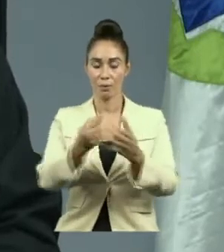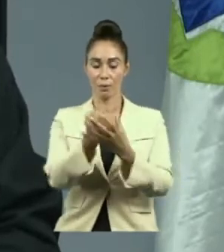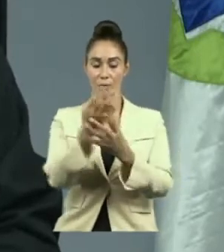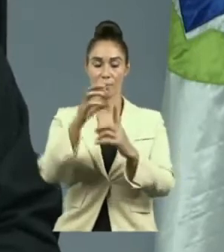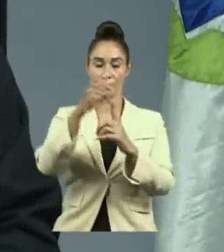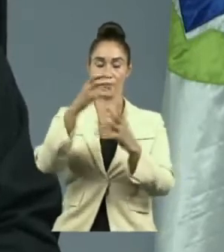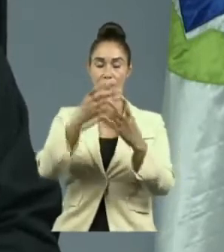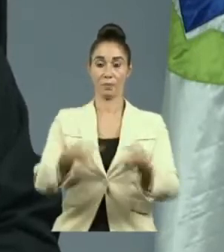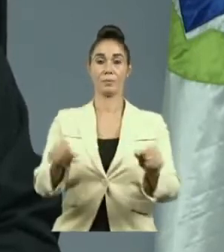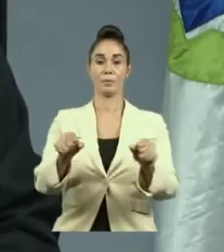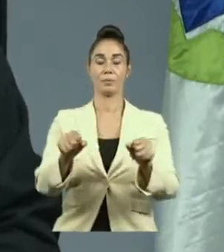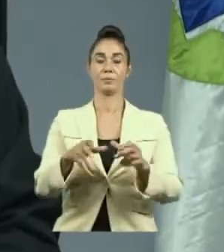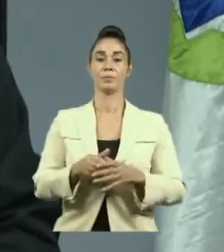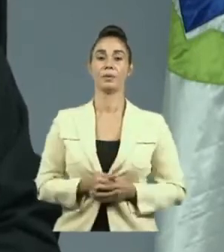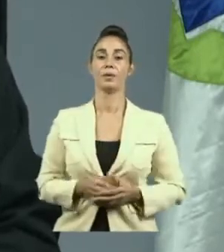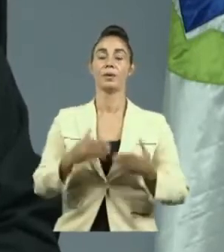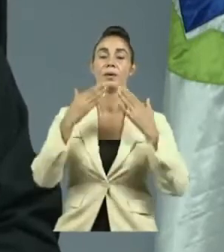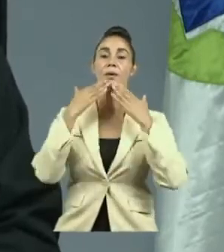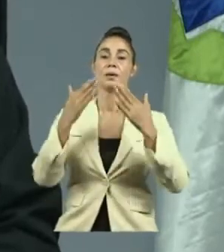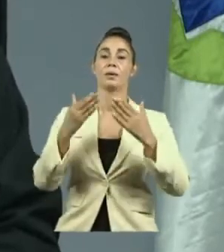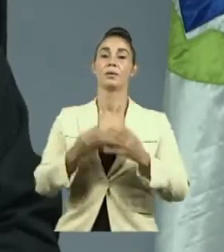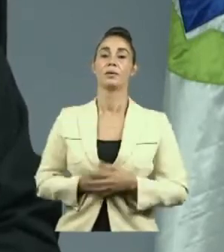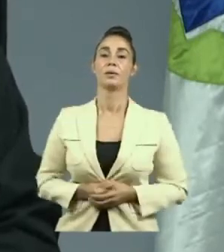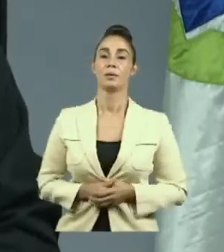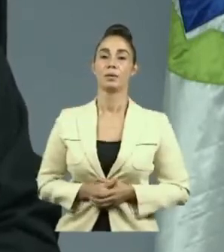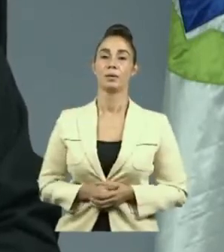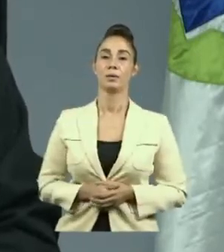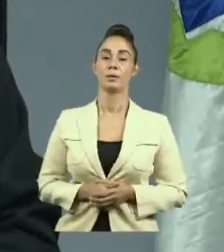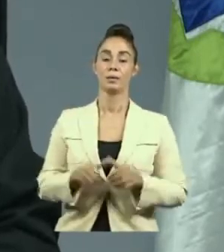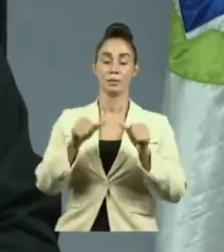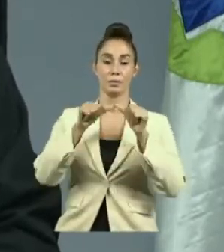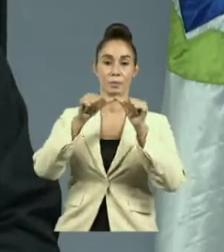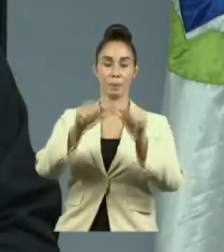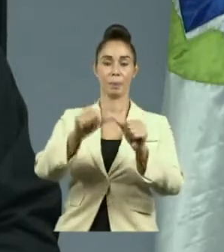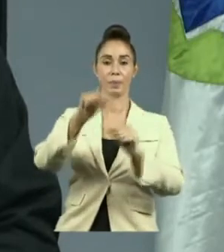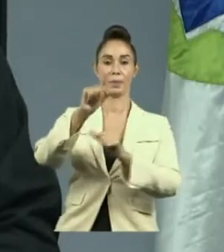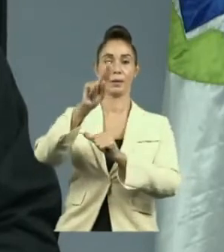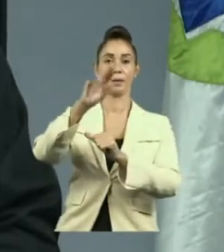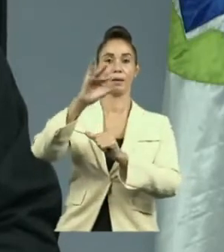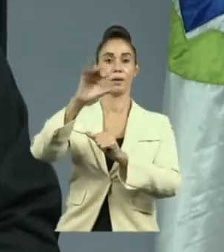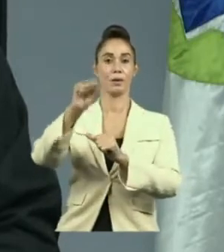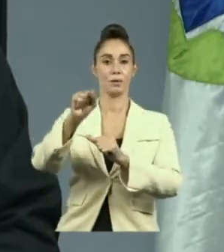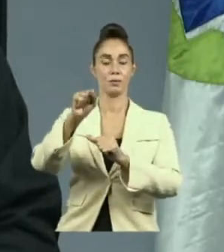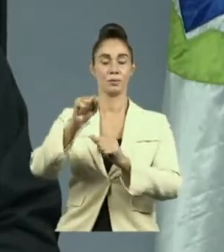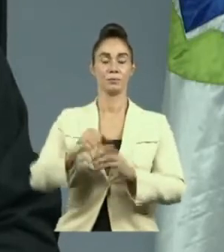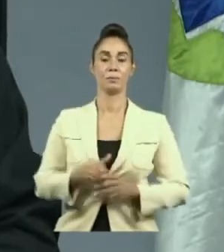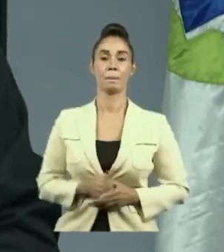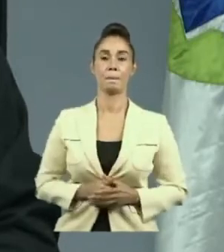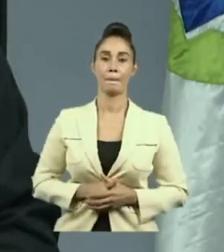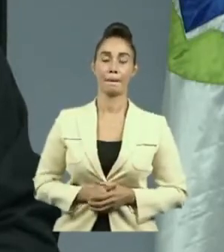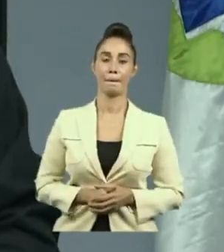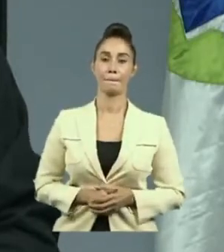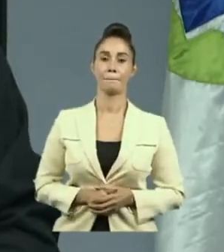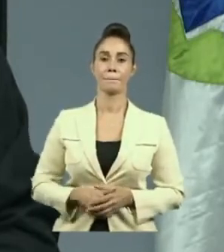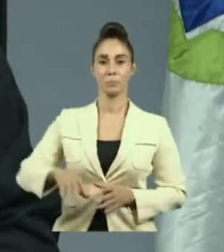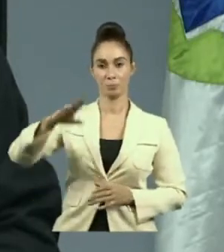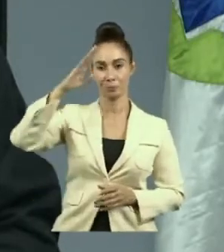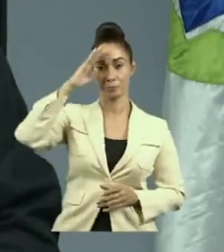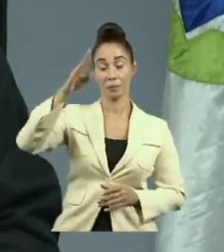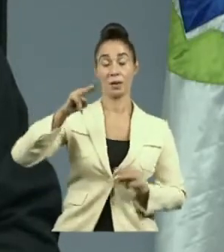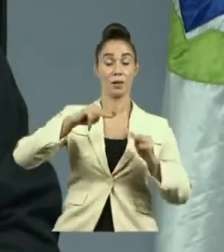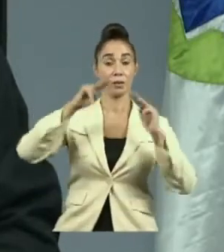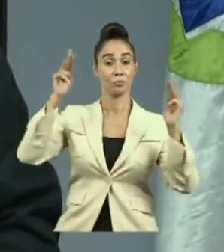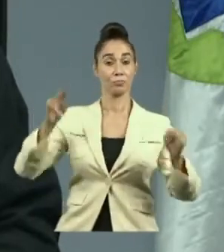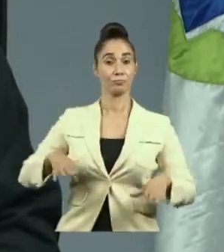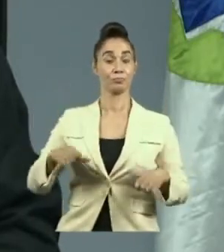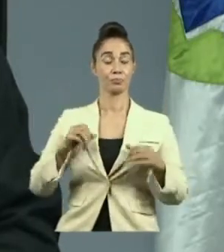duquesa gracias madre teresa continuamos con louis veras saludos señor ministro